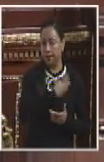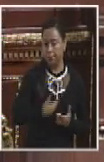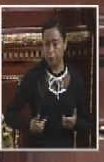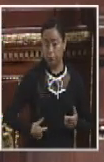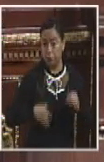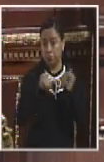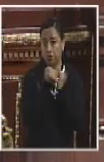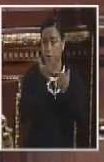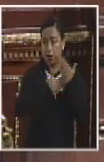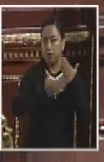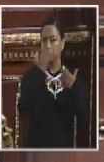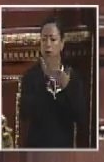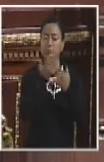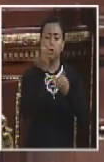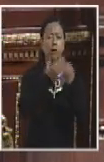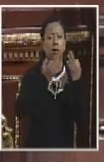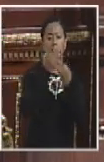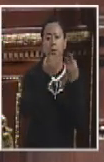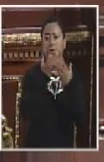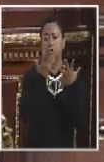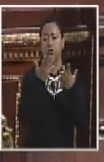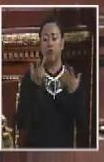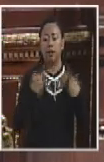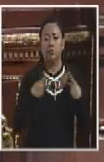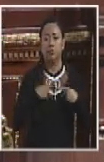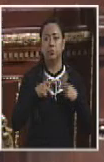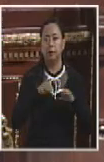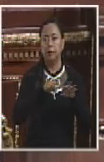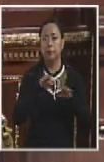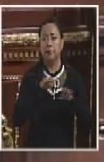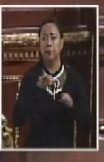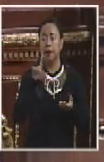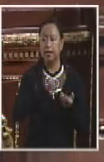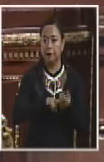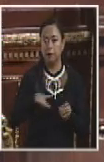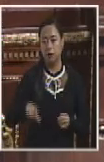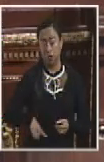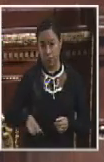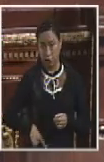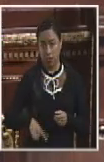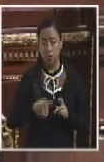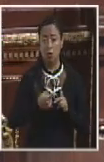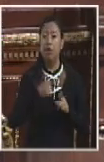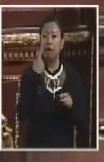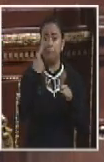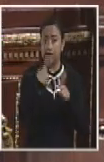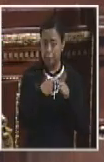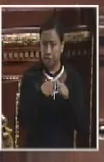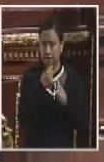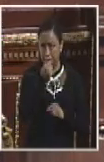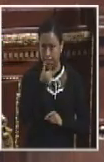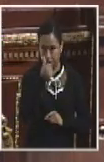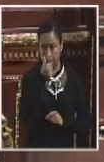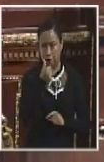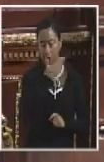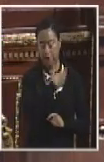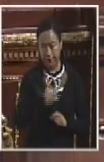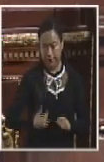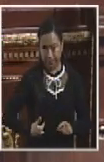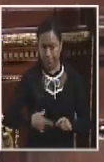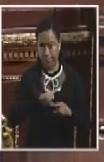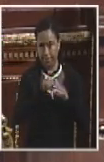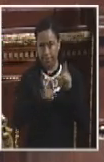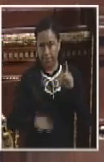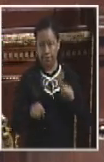los funcionarios públicos, empezando por el presidente de la República, misma que el pasado 27 de marzo fue